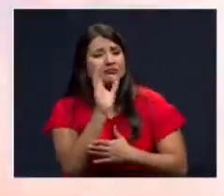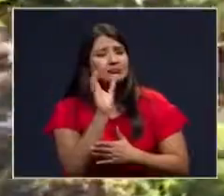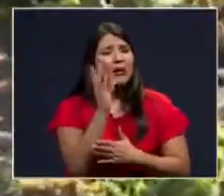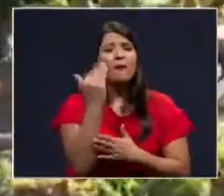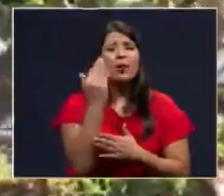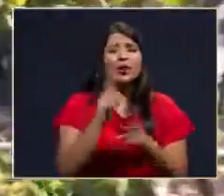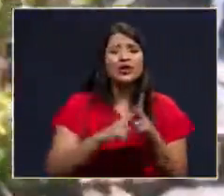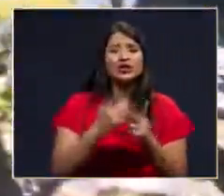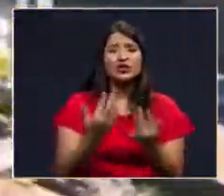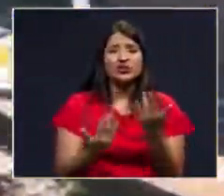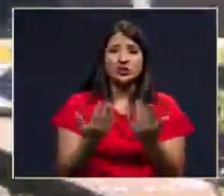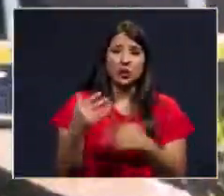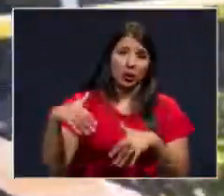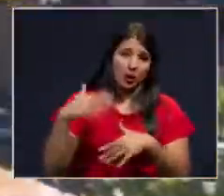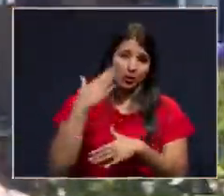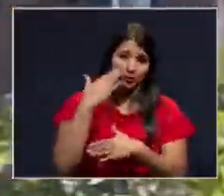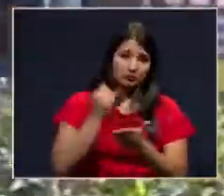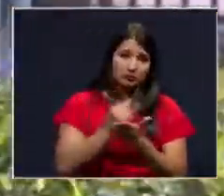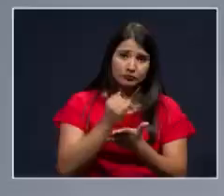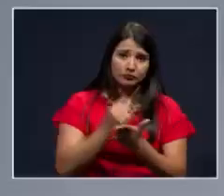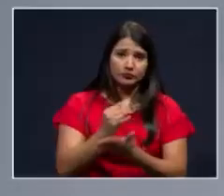qué se originó el incendio.